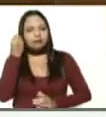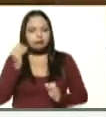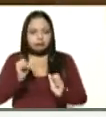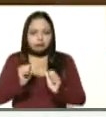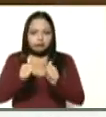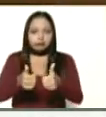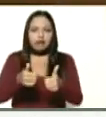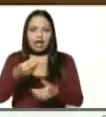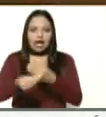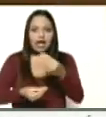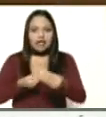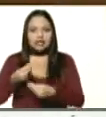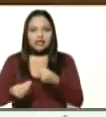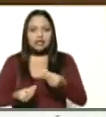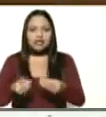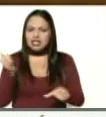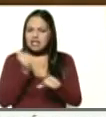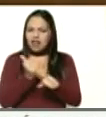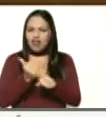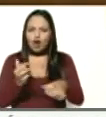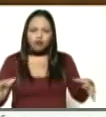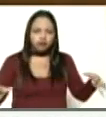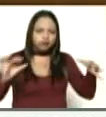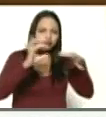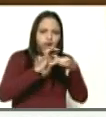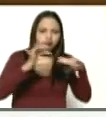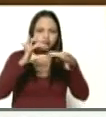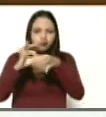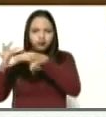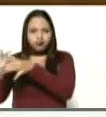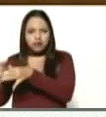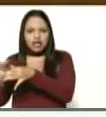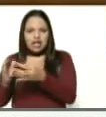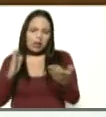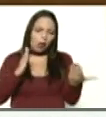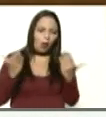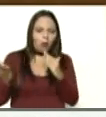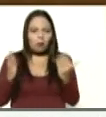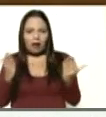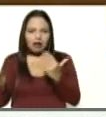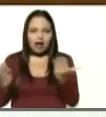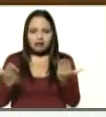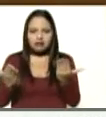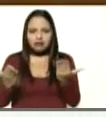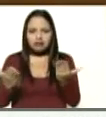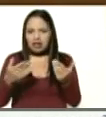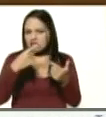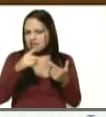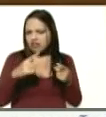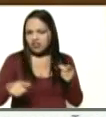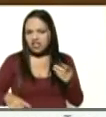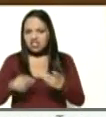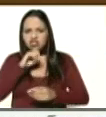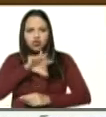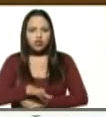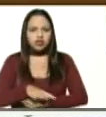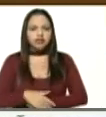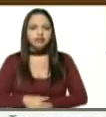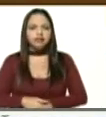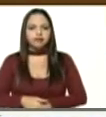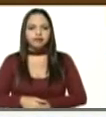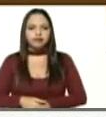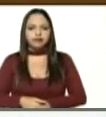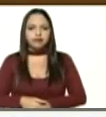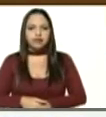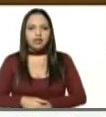a hacer, pues, la odiosa tarea de vincular cosas y de quizás comparar hechos históricos y a